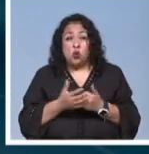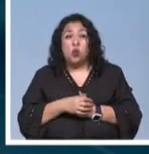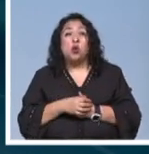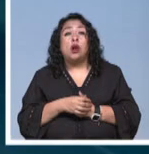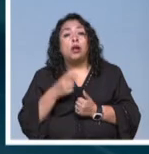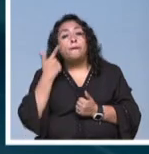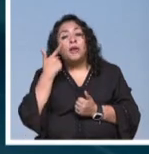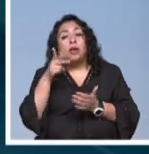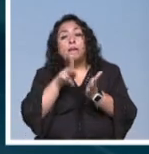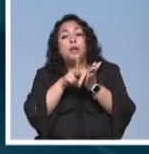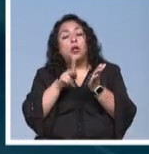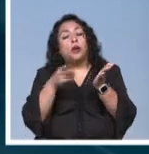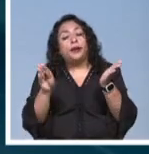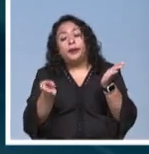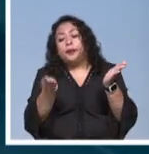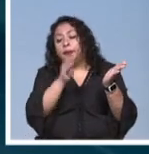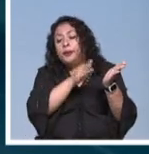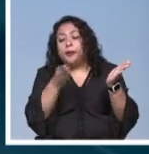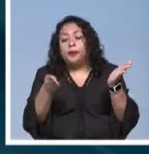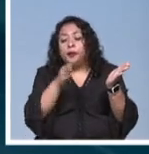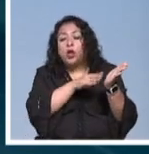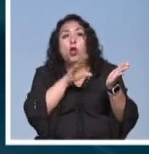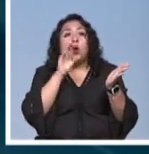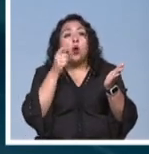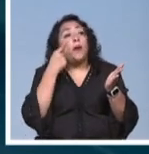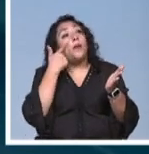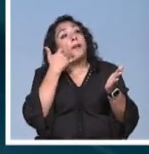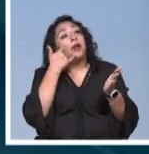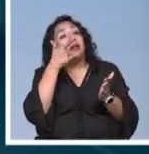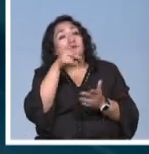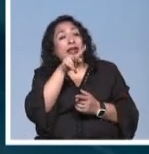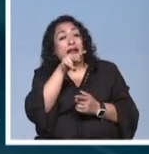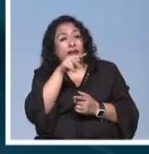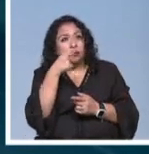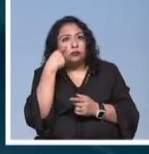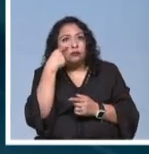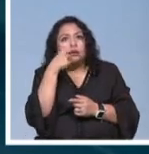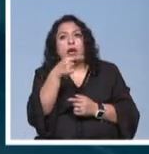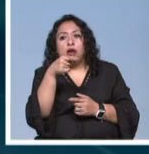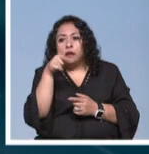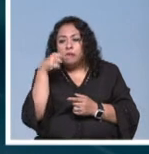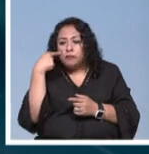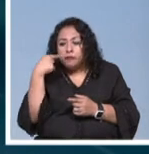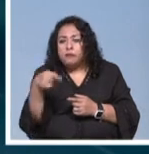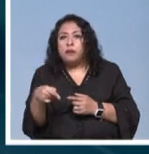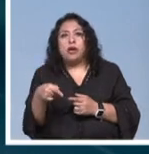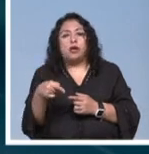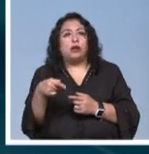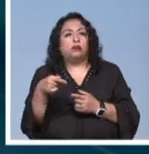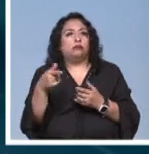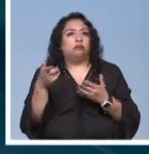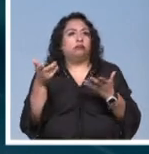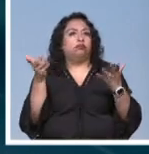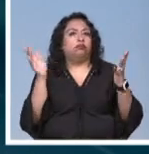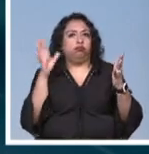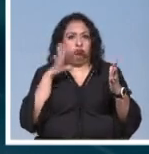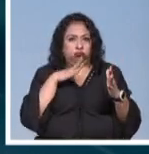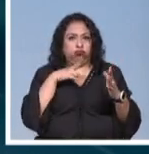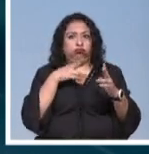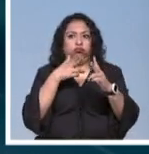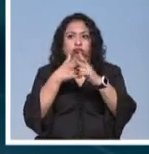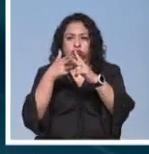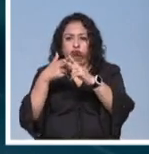basta ojear la prensa o contemplar o ver la televisión para darte cuenta de que hay